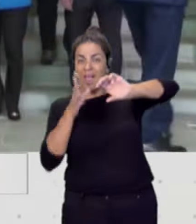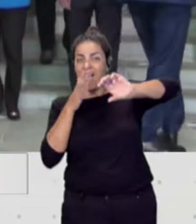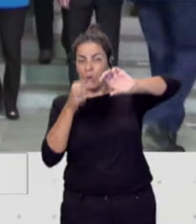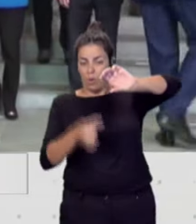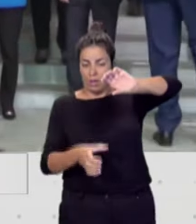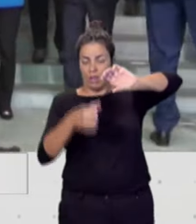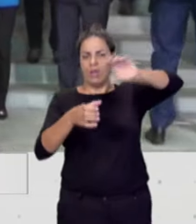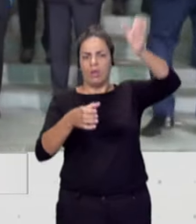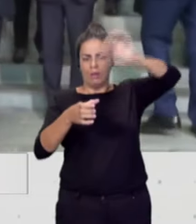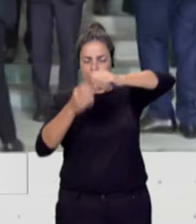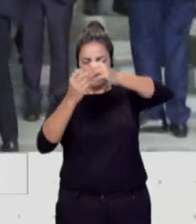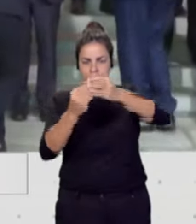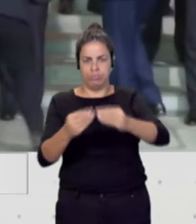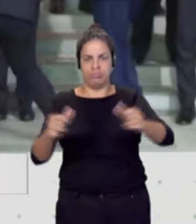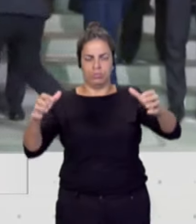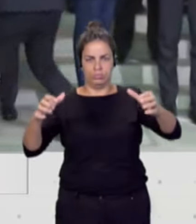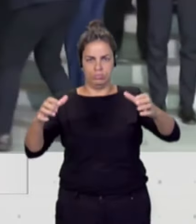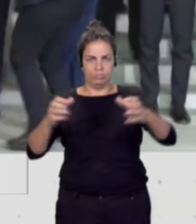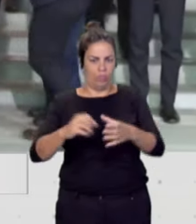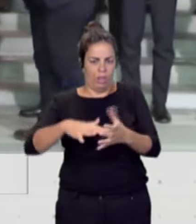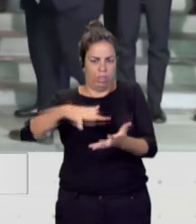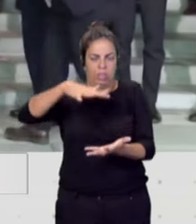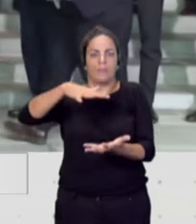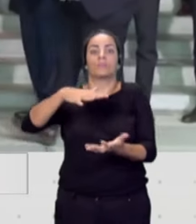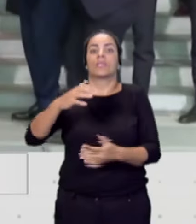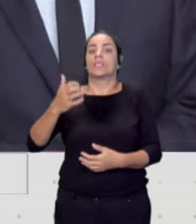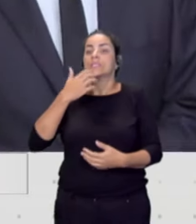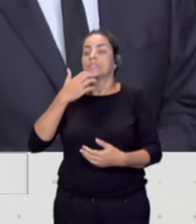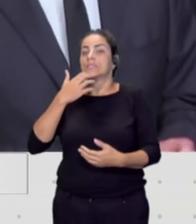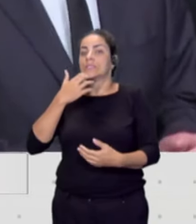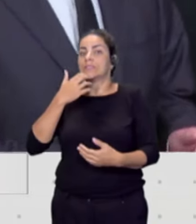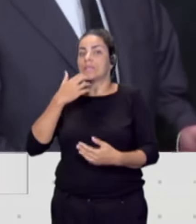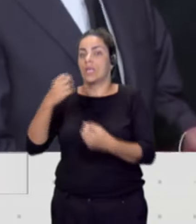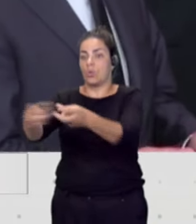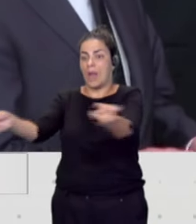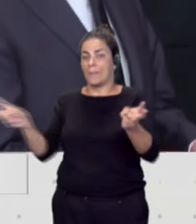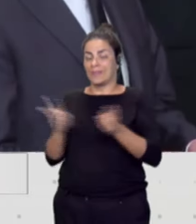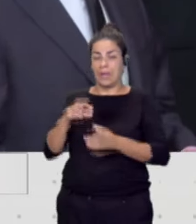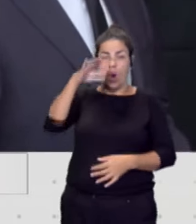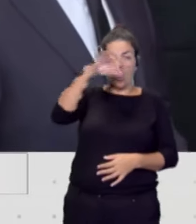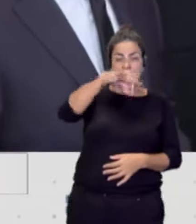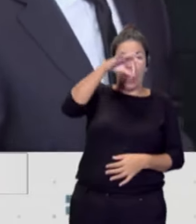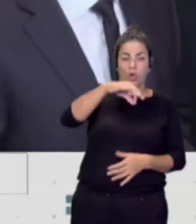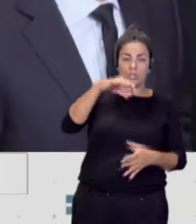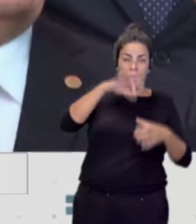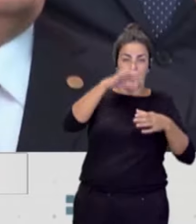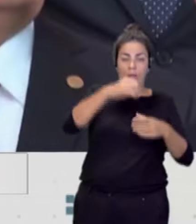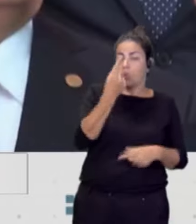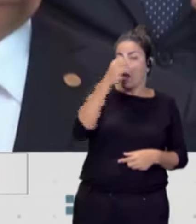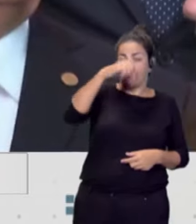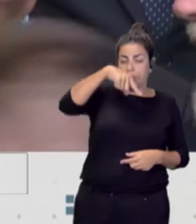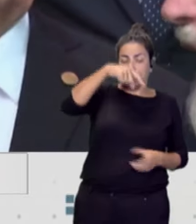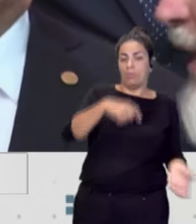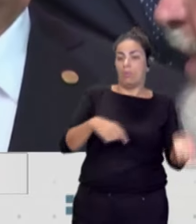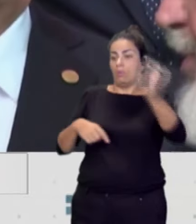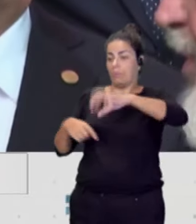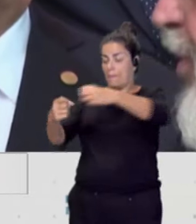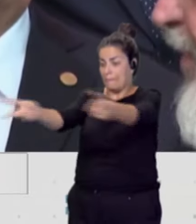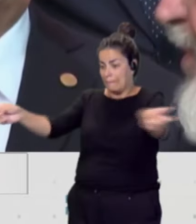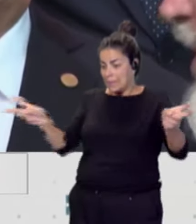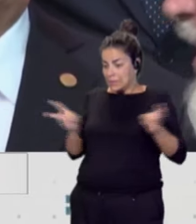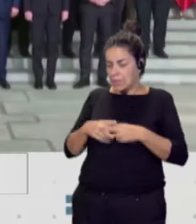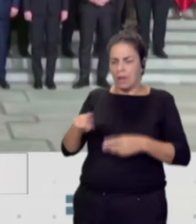en esa tinta china. Y si lo pone en una piscina, ni se nota. Pues el vaso de agua es Canarias, la piscina es Europa. Tenemos la